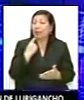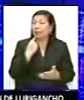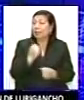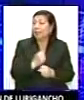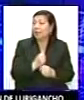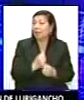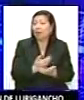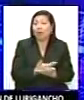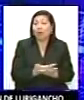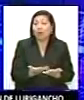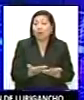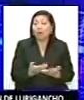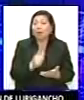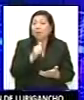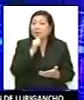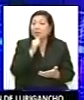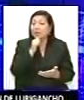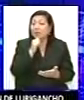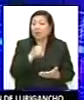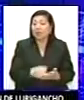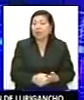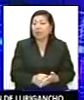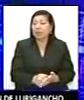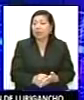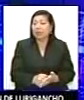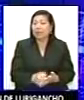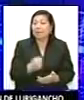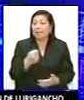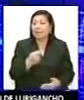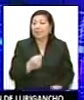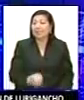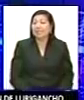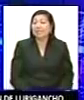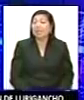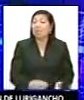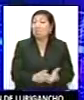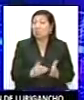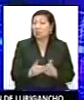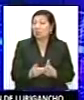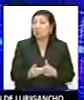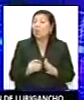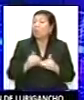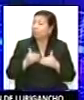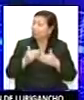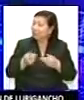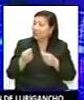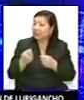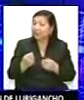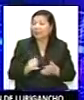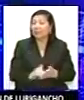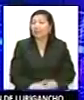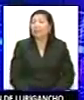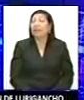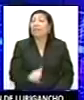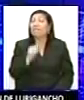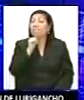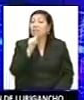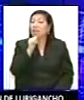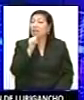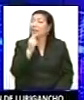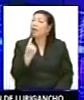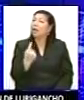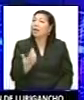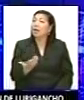desempleados en el sistema privado de pensiones. Así que el predictamen va por la insistencia. Ha quedado pendiente